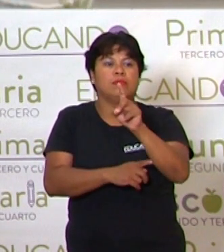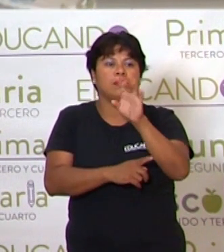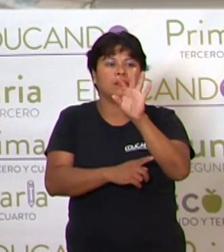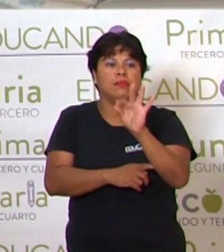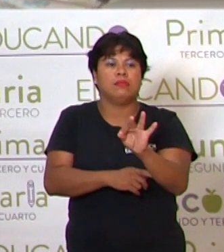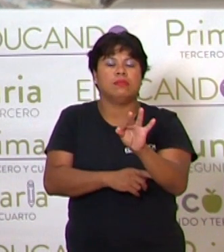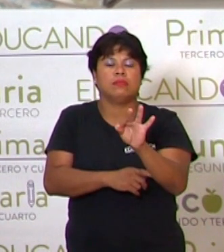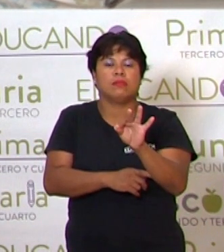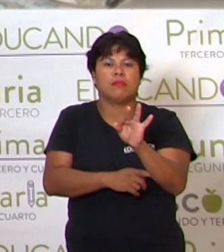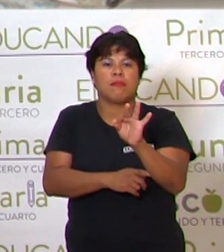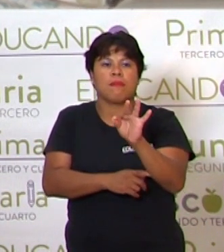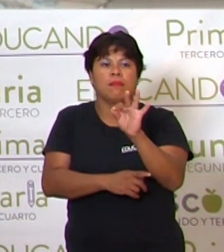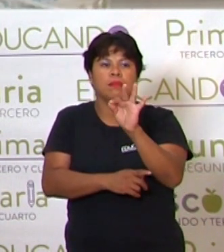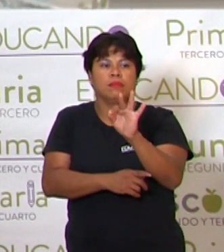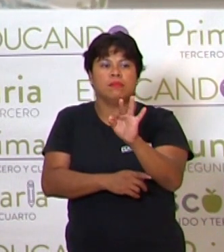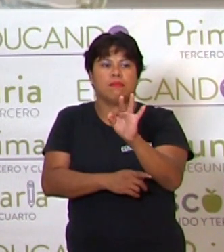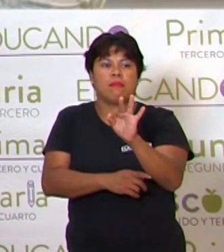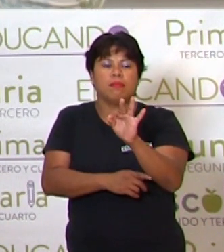30.